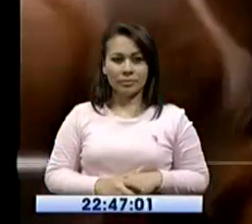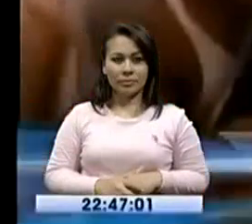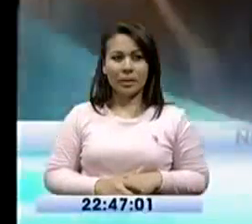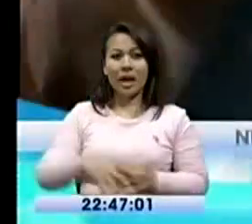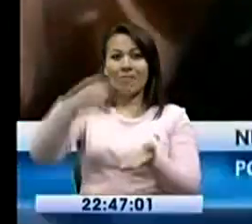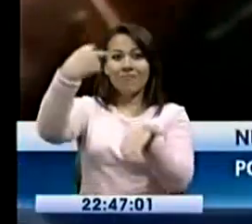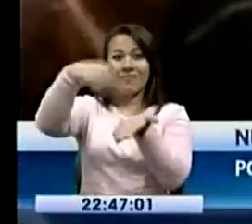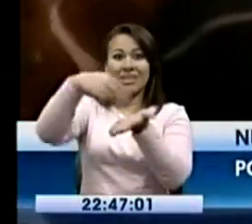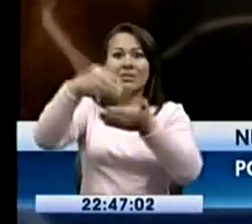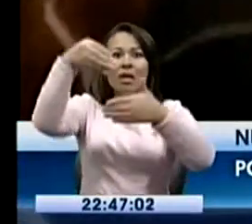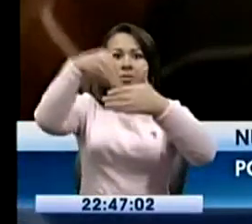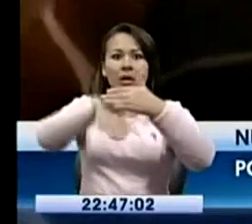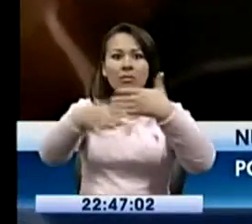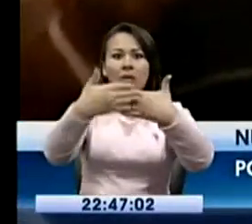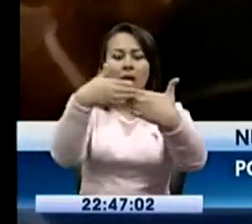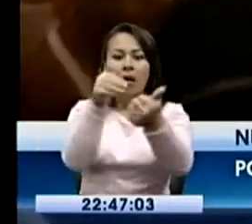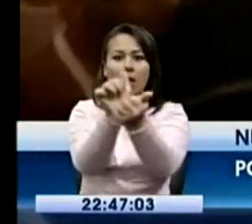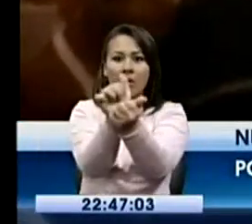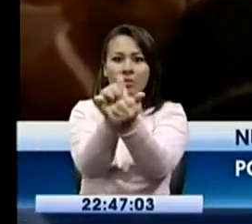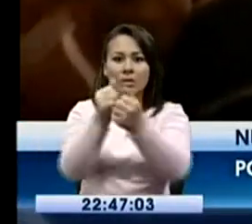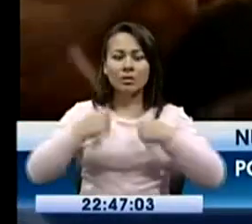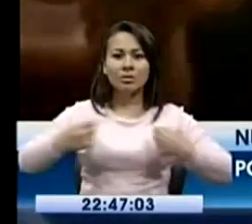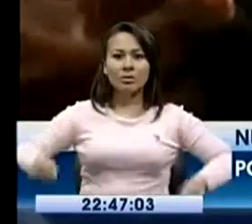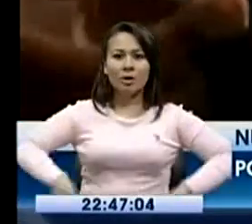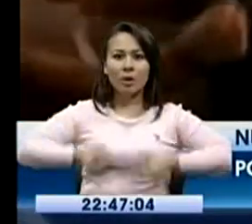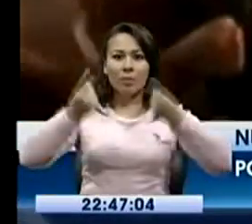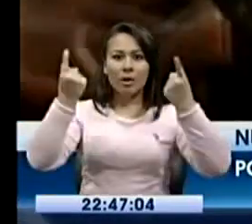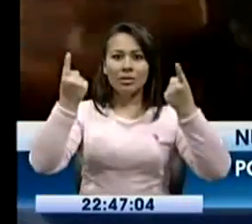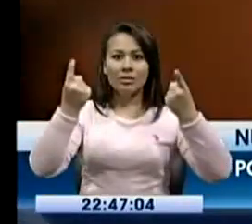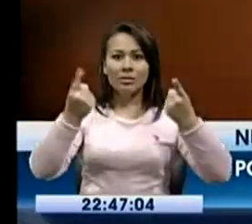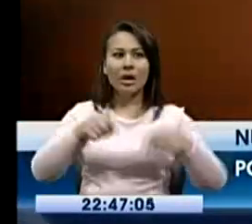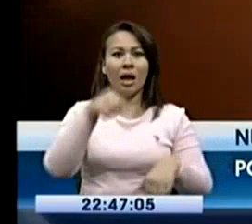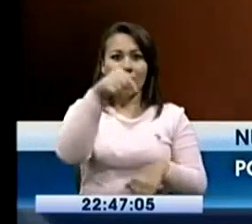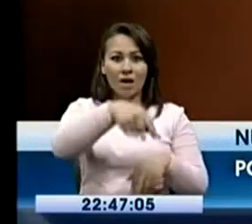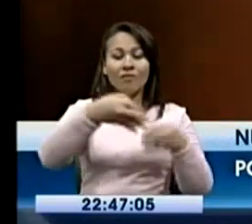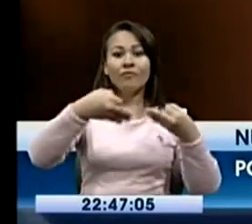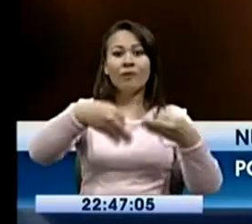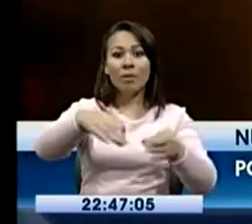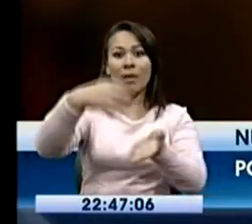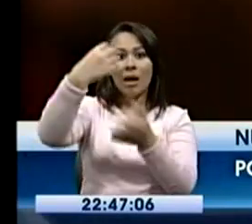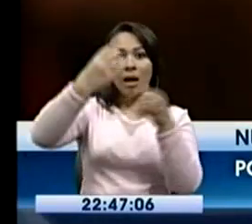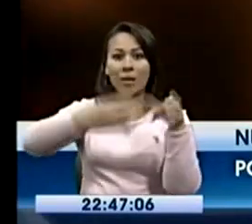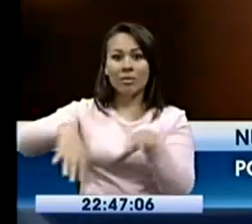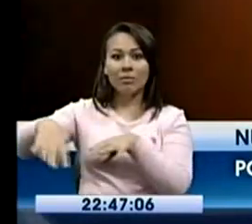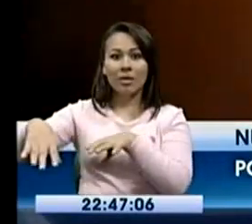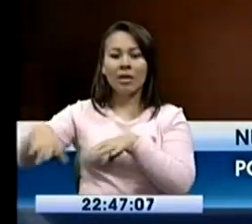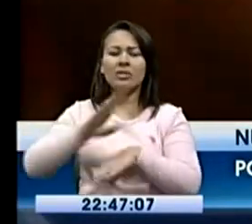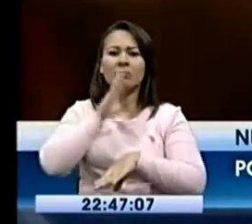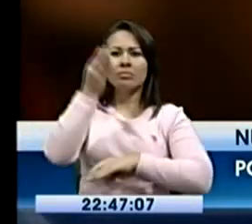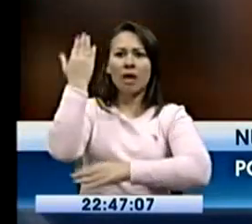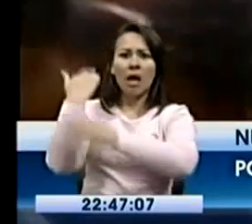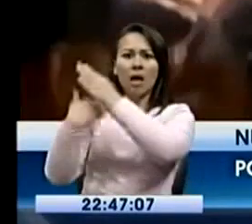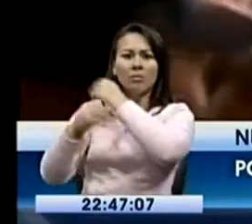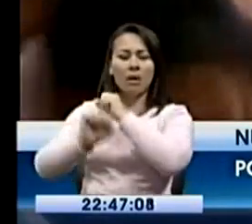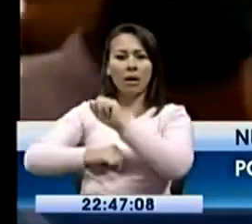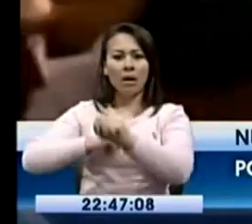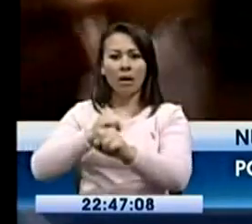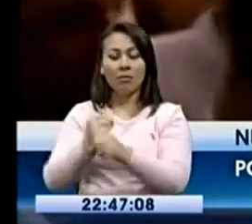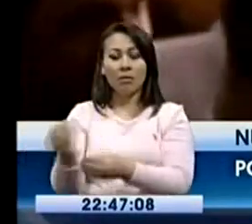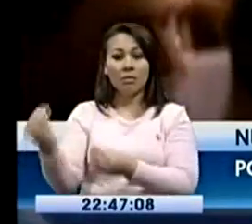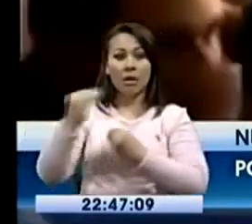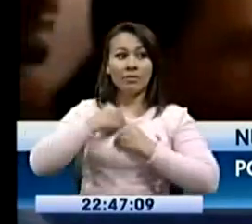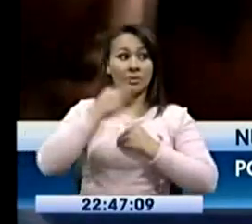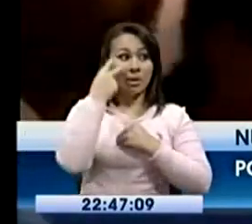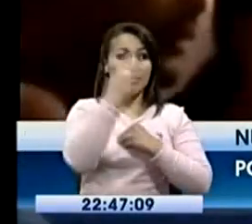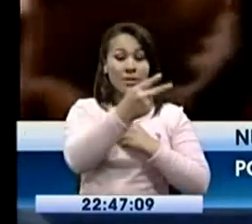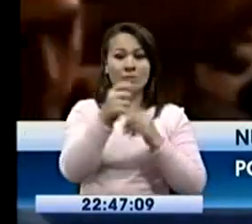Las fiestas al interior de los centros penales no son nuevas. Al parecer, este tipo de actividades se realizan desde hace muchos años. Y este video